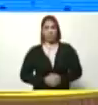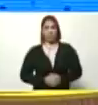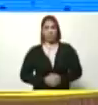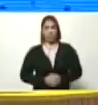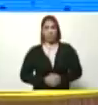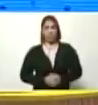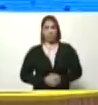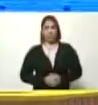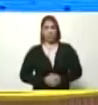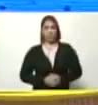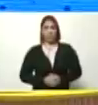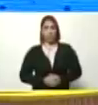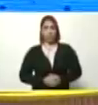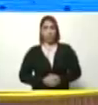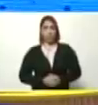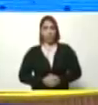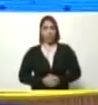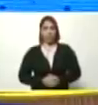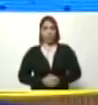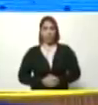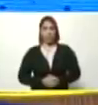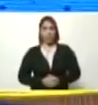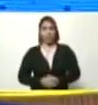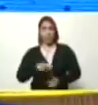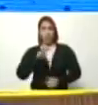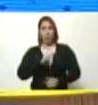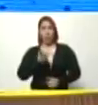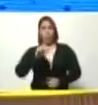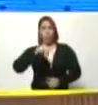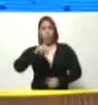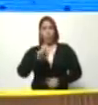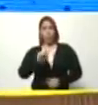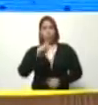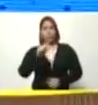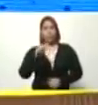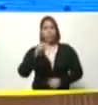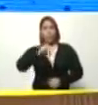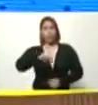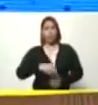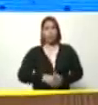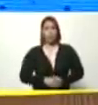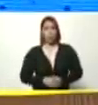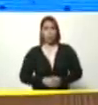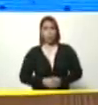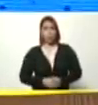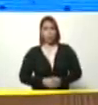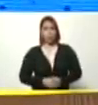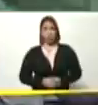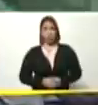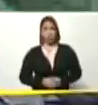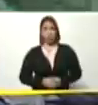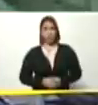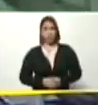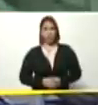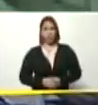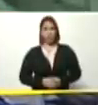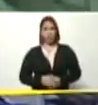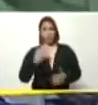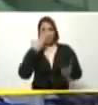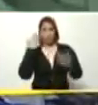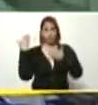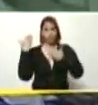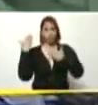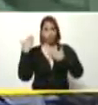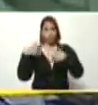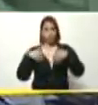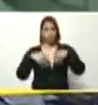Mayor general Wistor Hor Gregorio Churio Andrade, comandante general de la Milicia